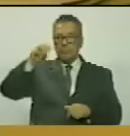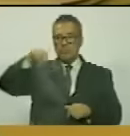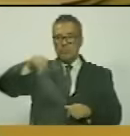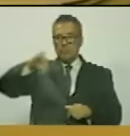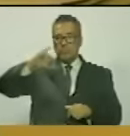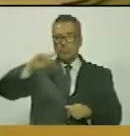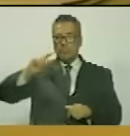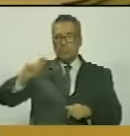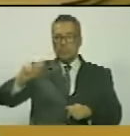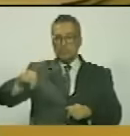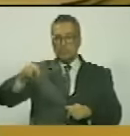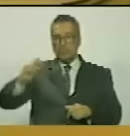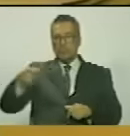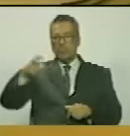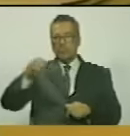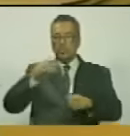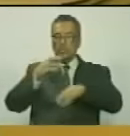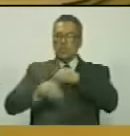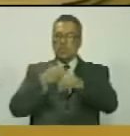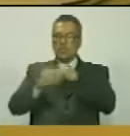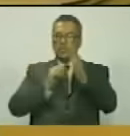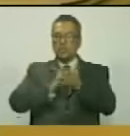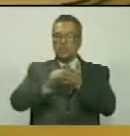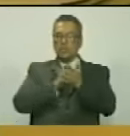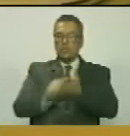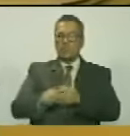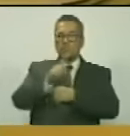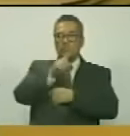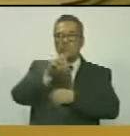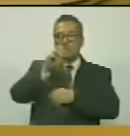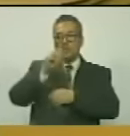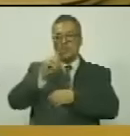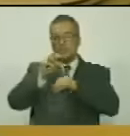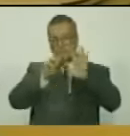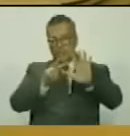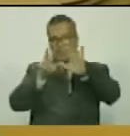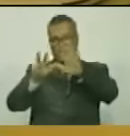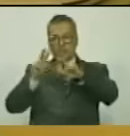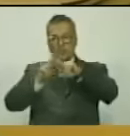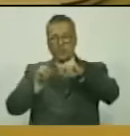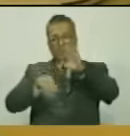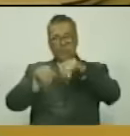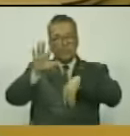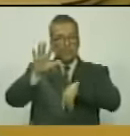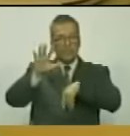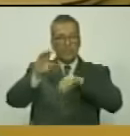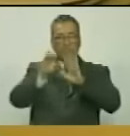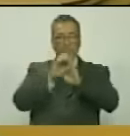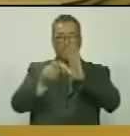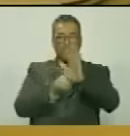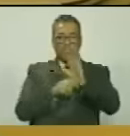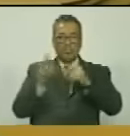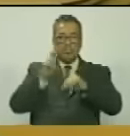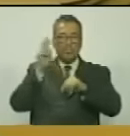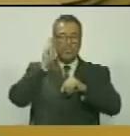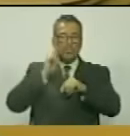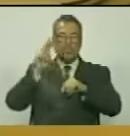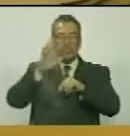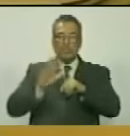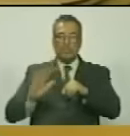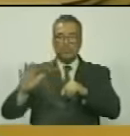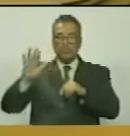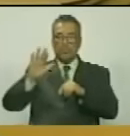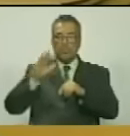Sifontes, de conformidad con lo establecido en el artículo 187, numeral 15, de la Constitución de la